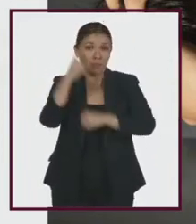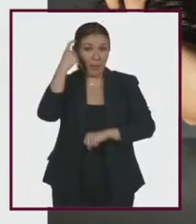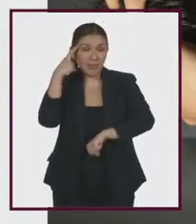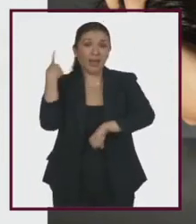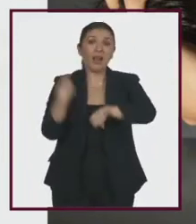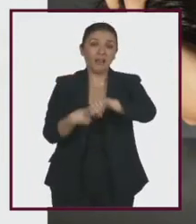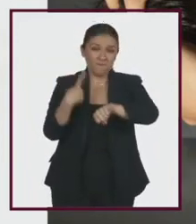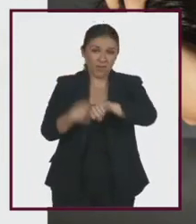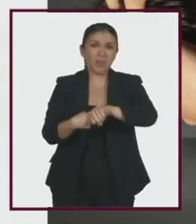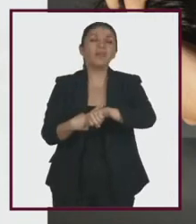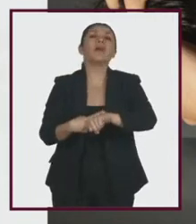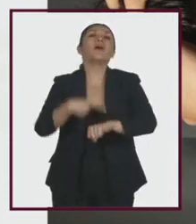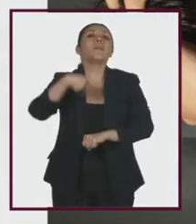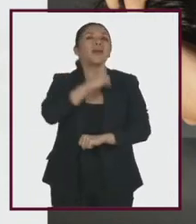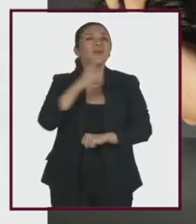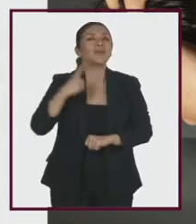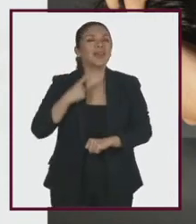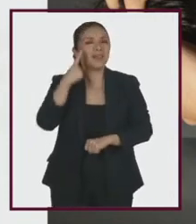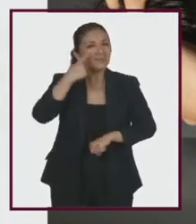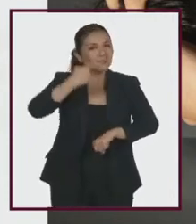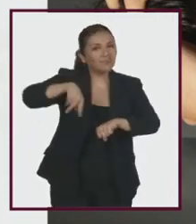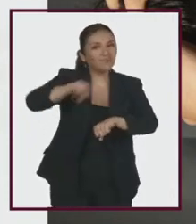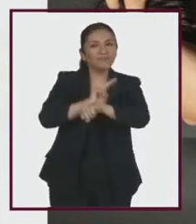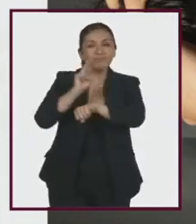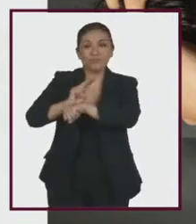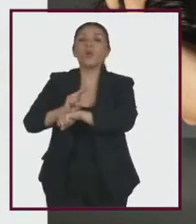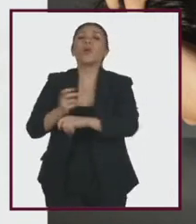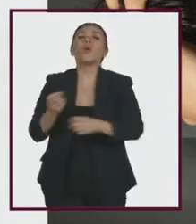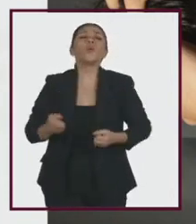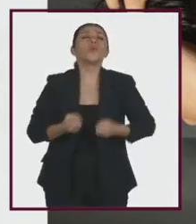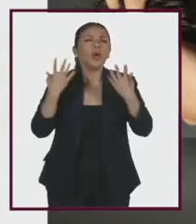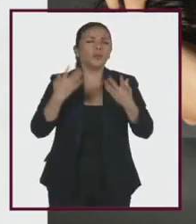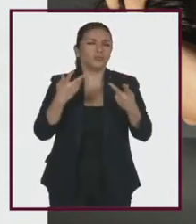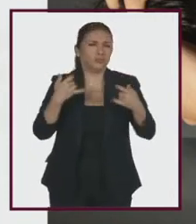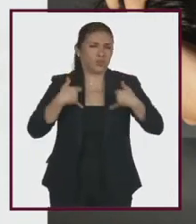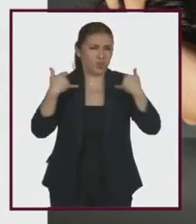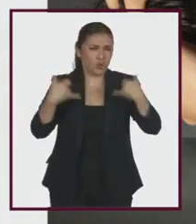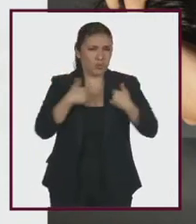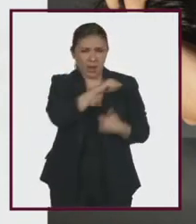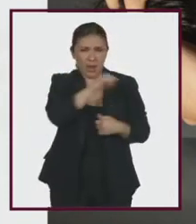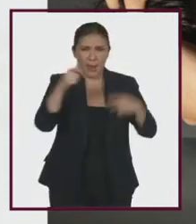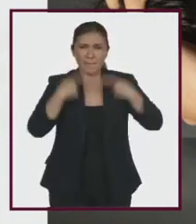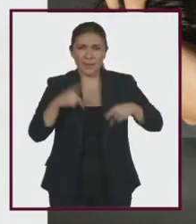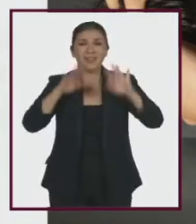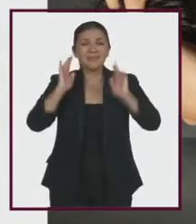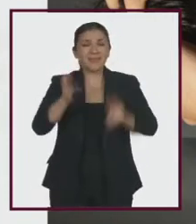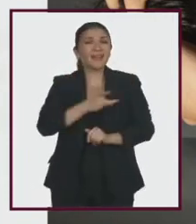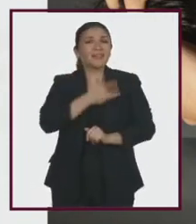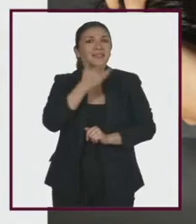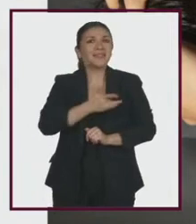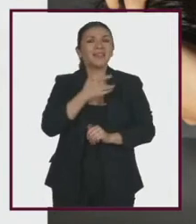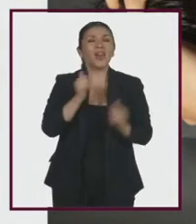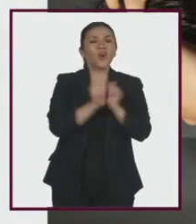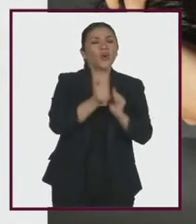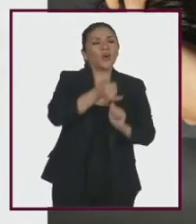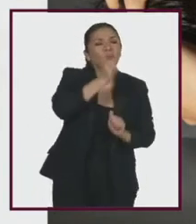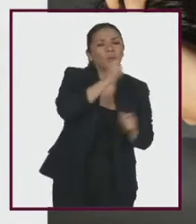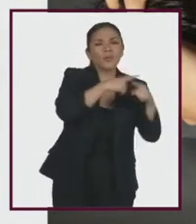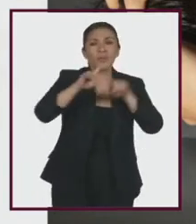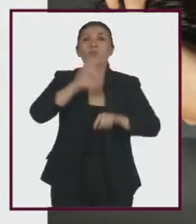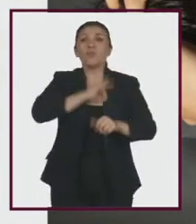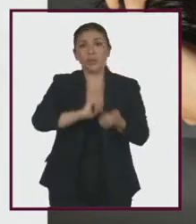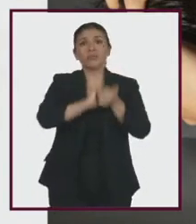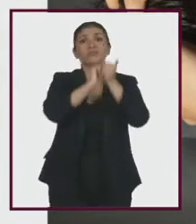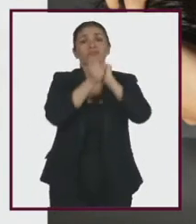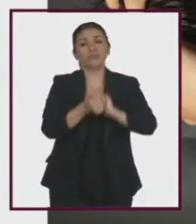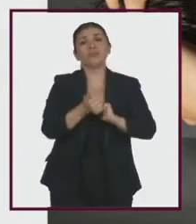enfermedad, pero tenemos que tomar en cuenta que un porcentaje menor de las personas que han experimentado con sustancias van a tener un trastorno por